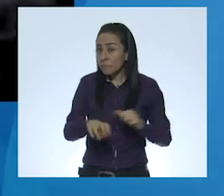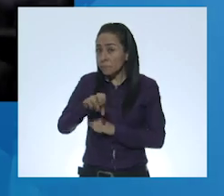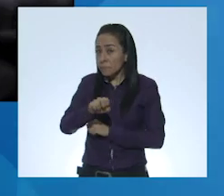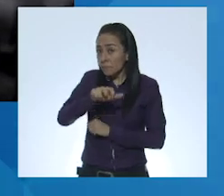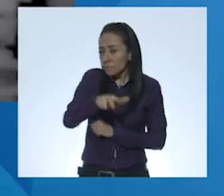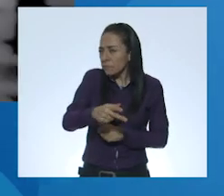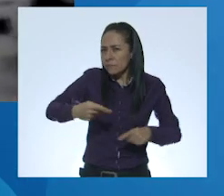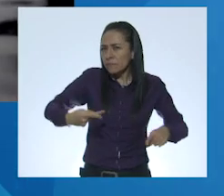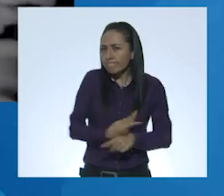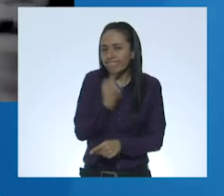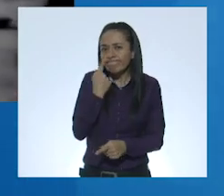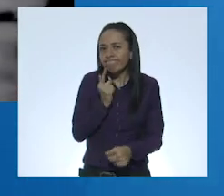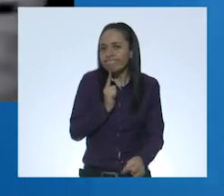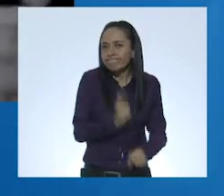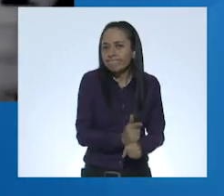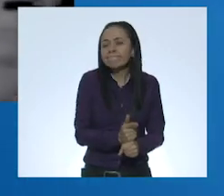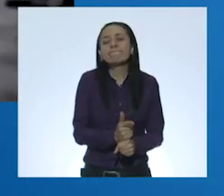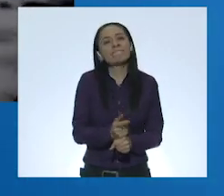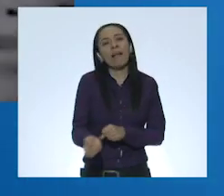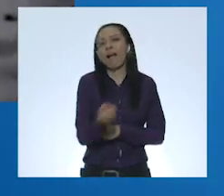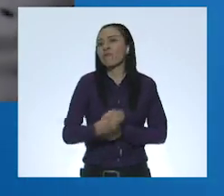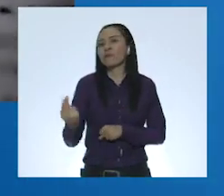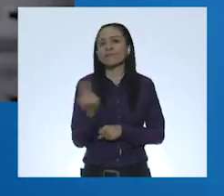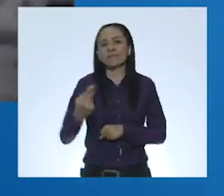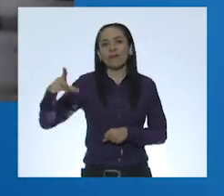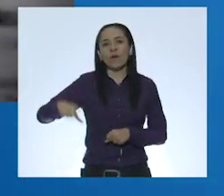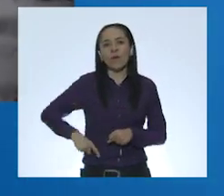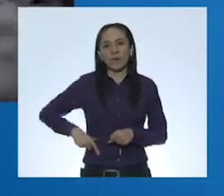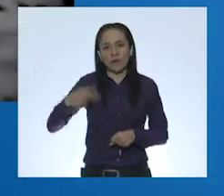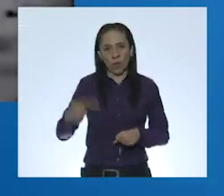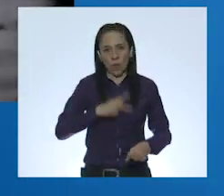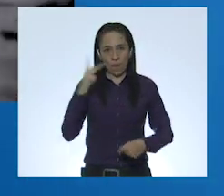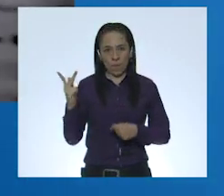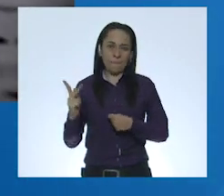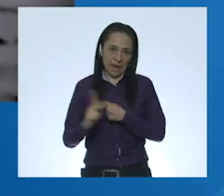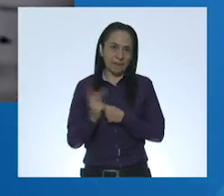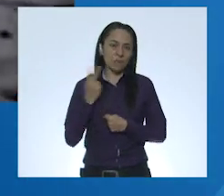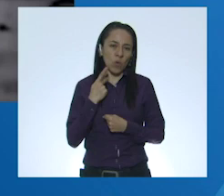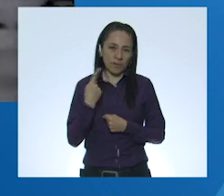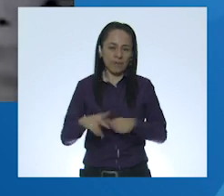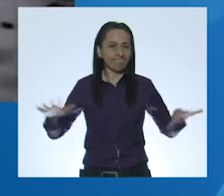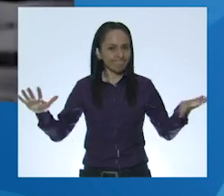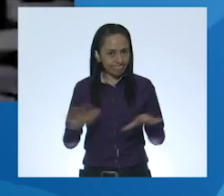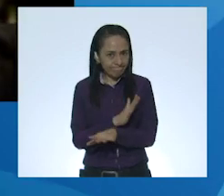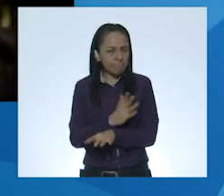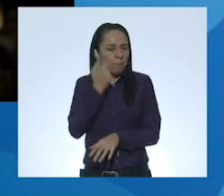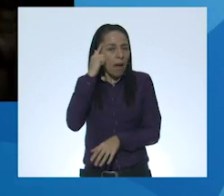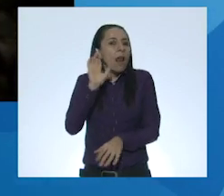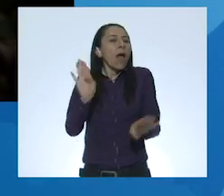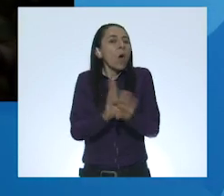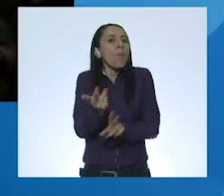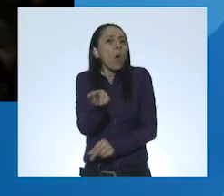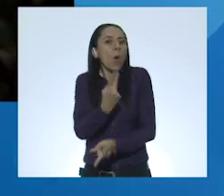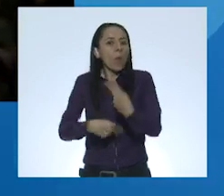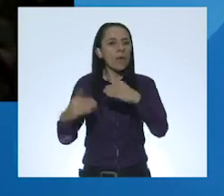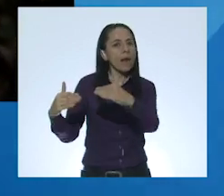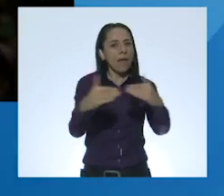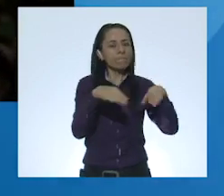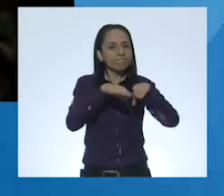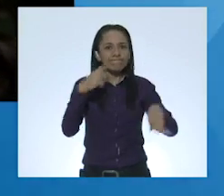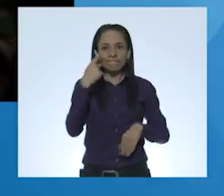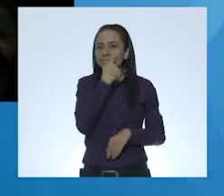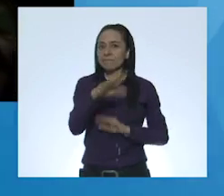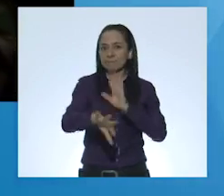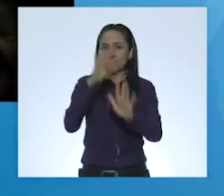necesidad de cambiar la vida política del país y buscar cómo diera lugar la democracia. Vamos ahora con el hecho que ocupa